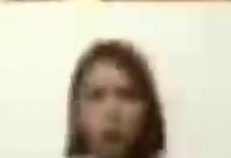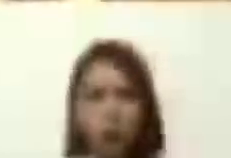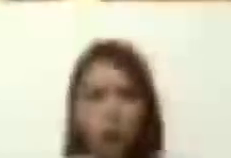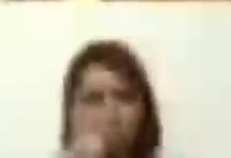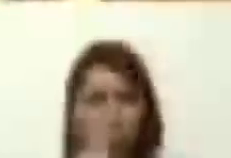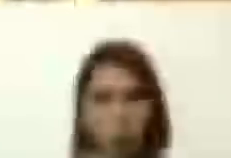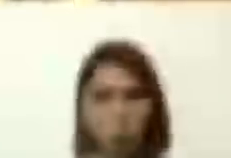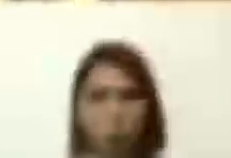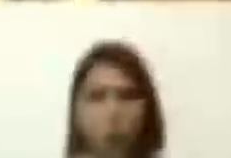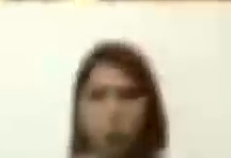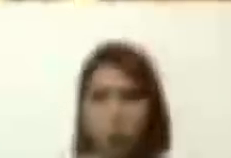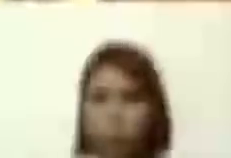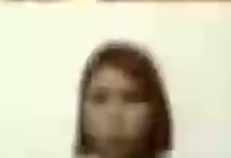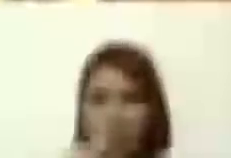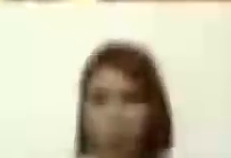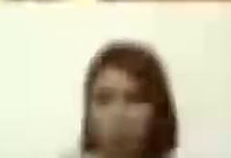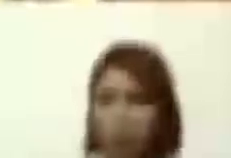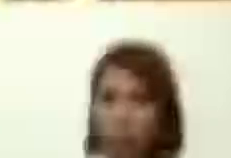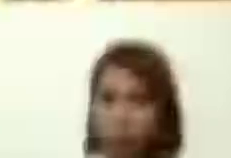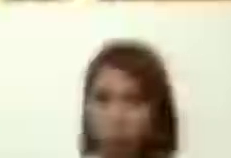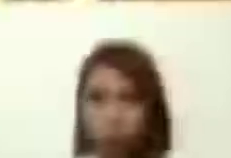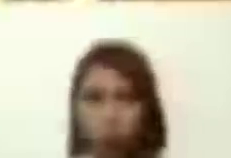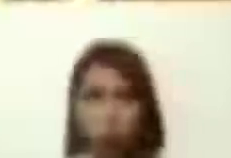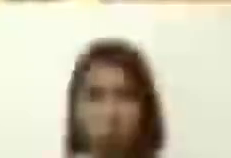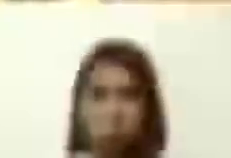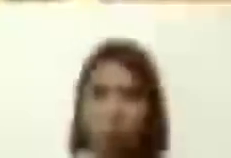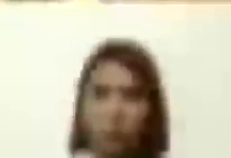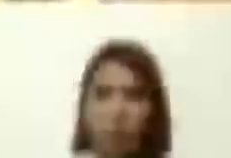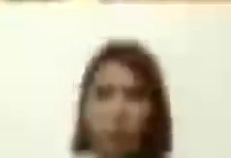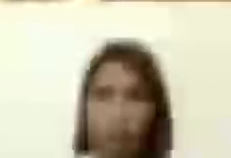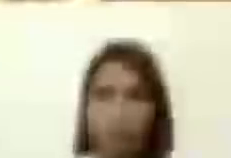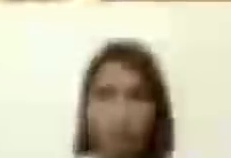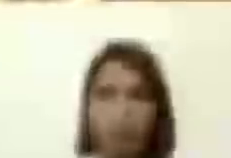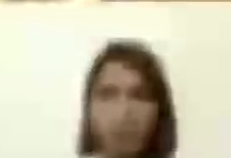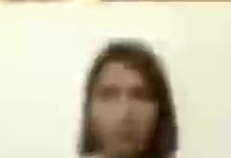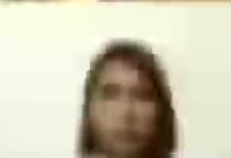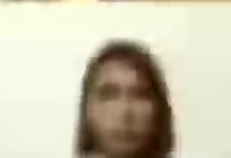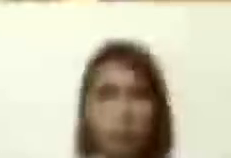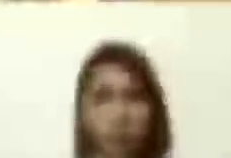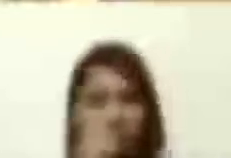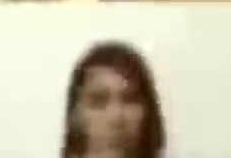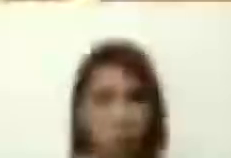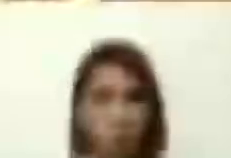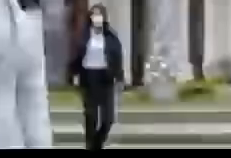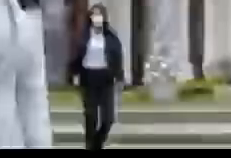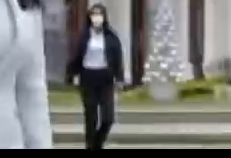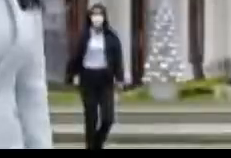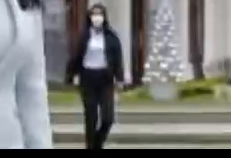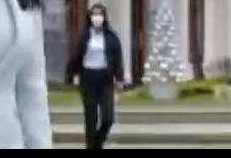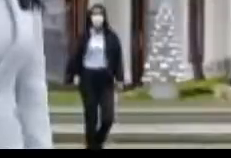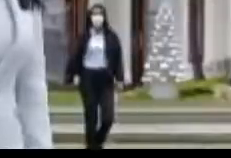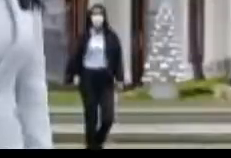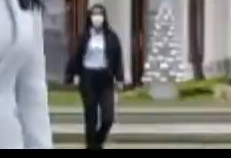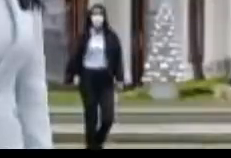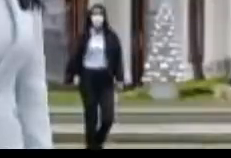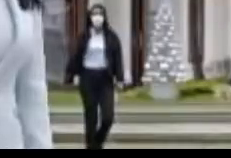que los gringos, más interinato, nos metieron ahora